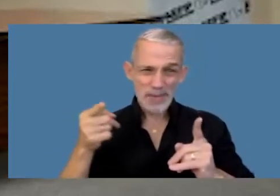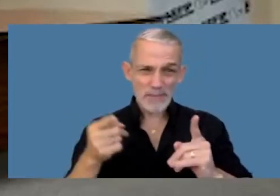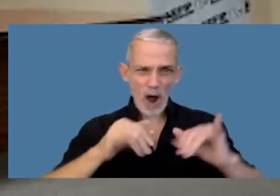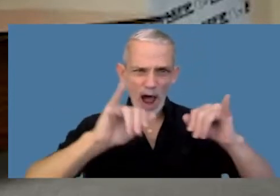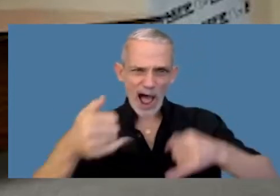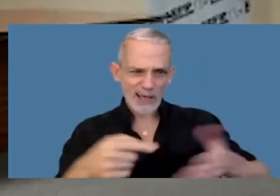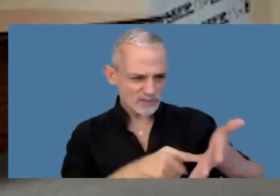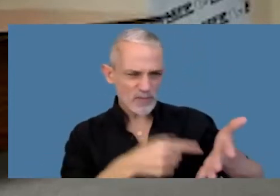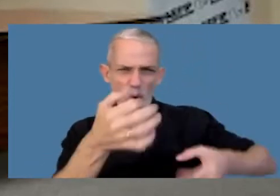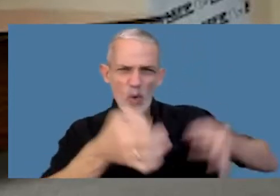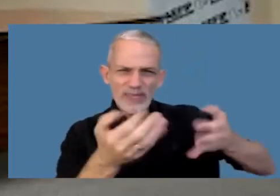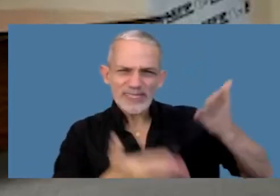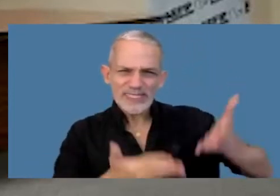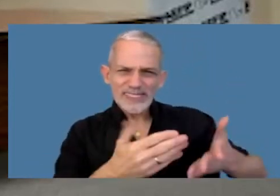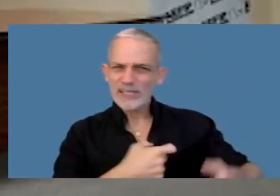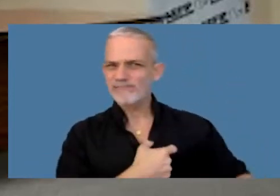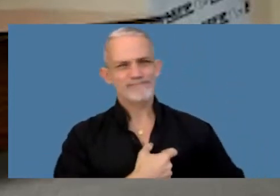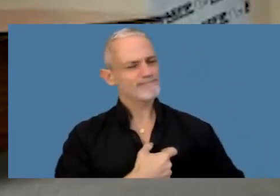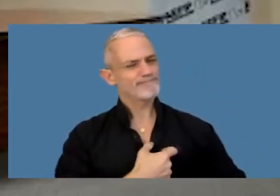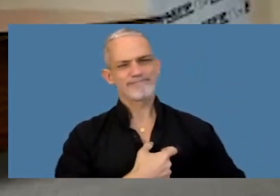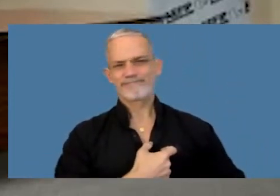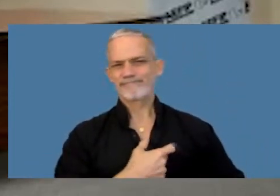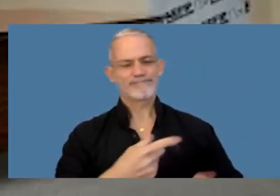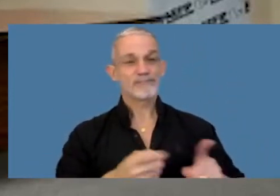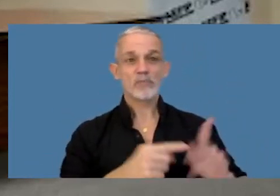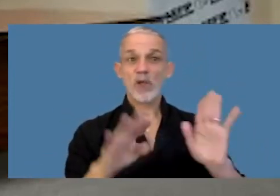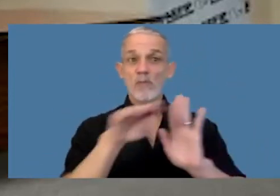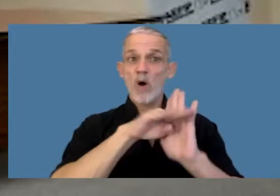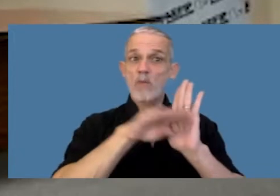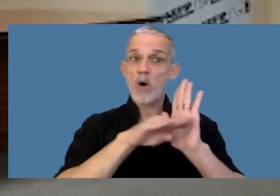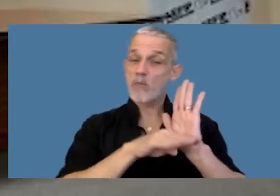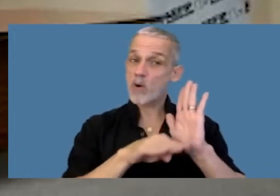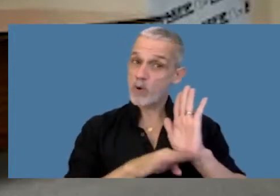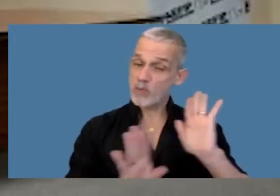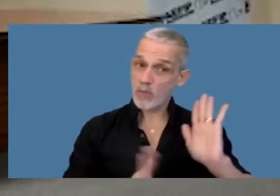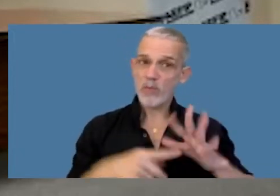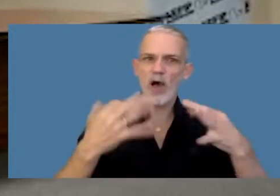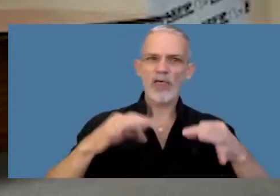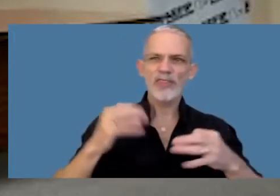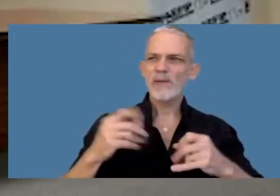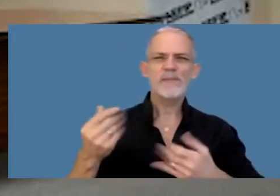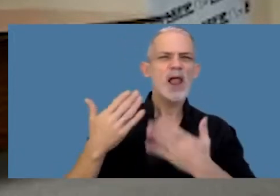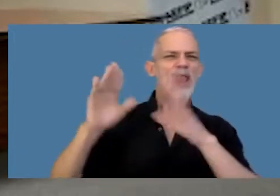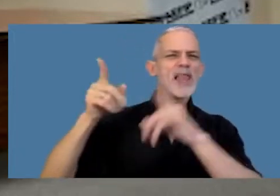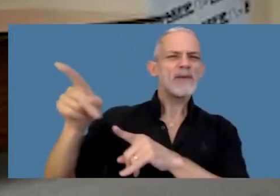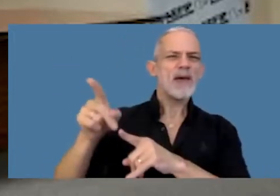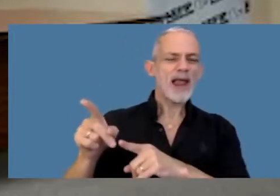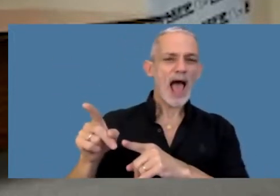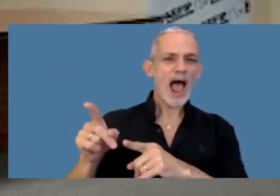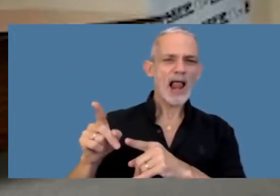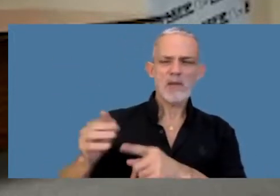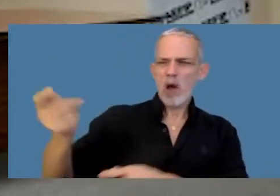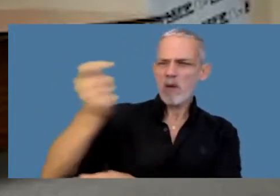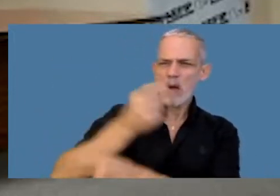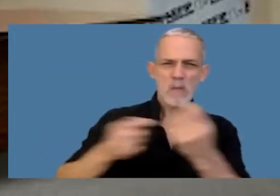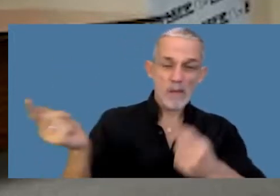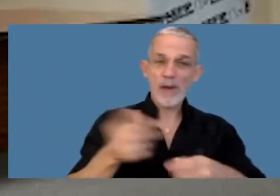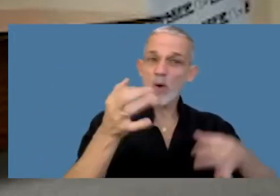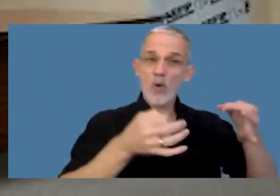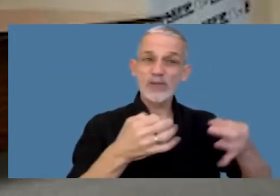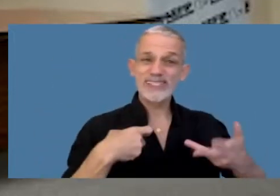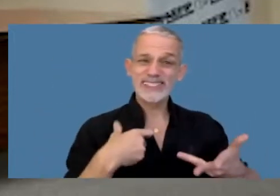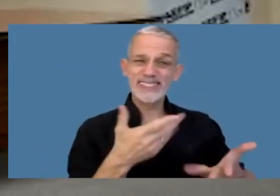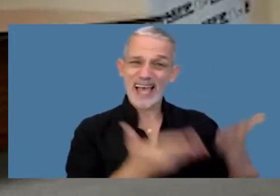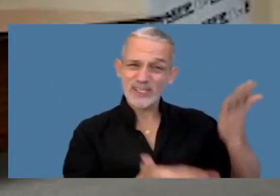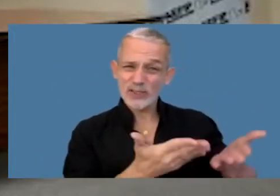justicia social, al contrario, hay toda una argumentación desde la ideología liberal del por qué la justicia social no